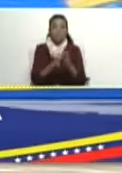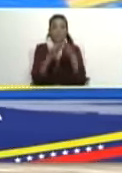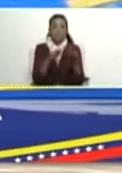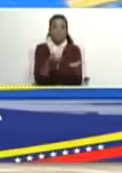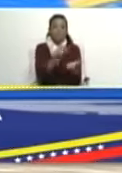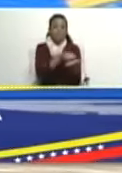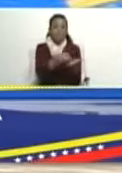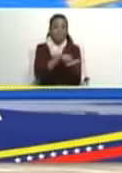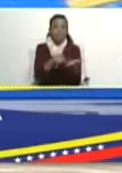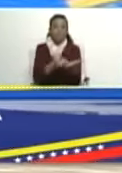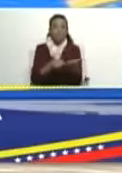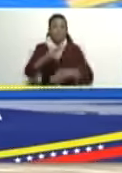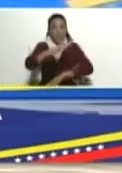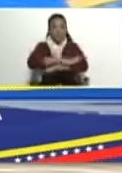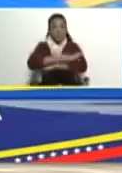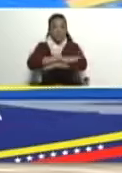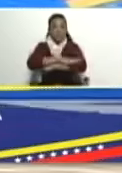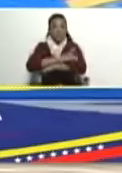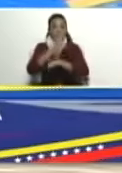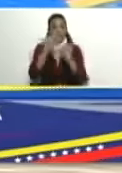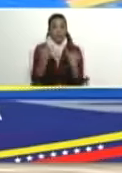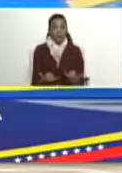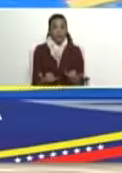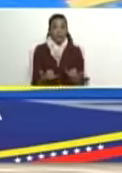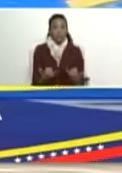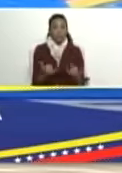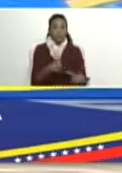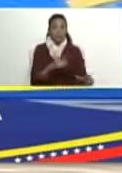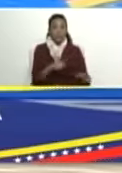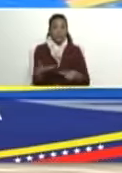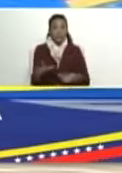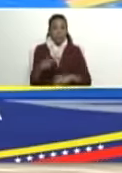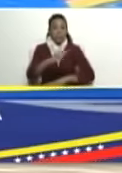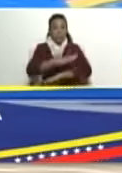Mira, disciplinado Diosdado, ¿vale? ¿Ah?